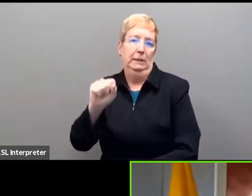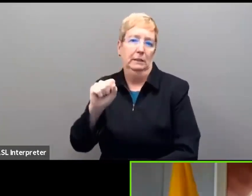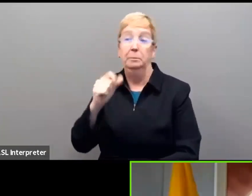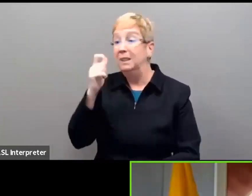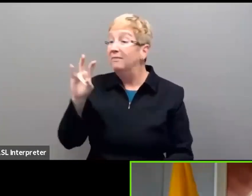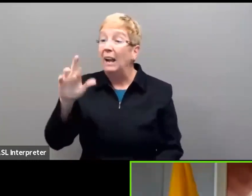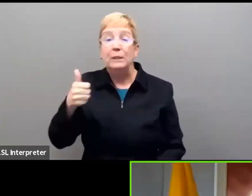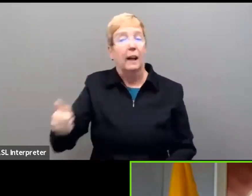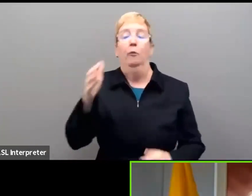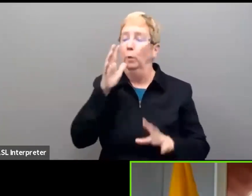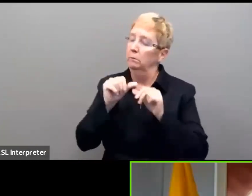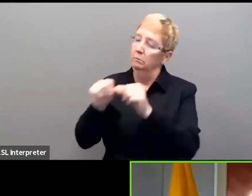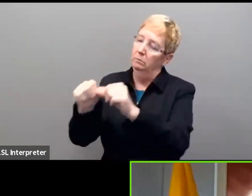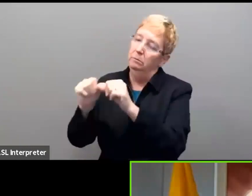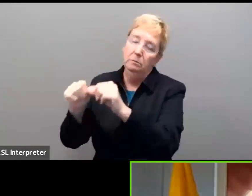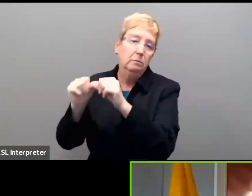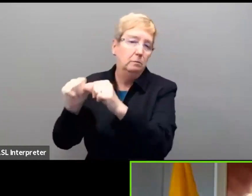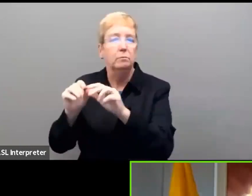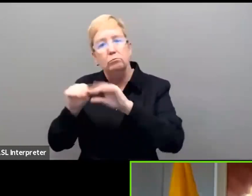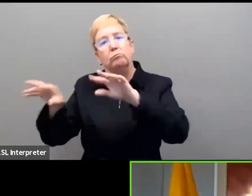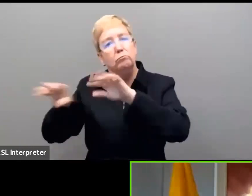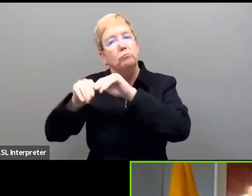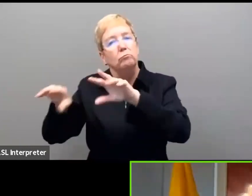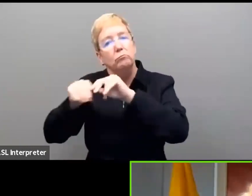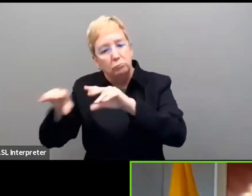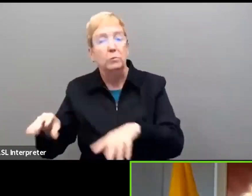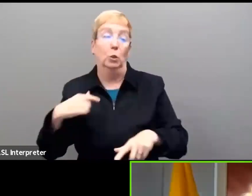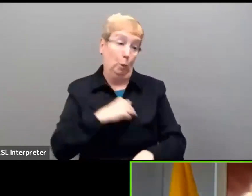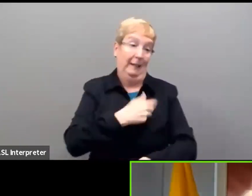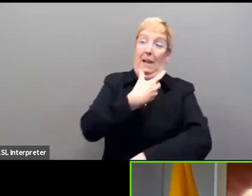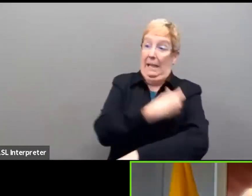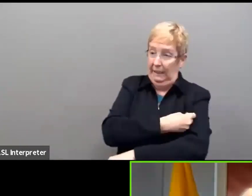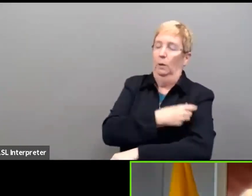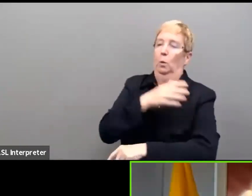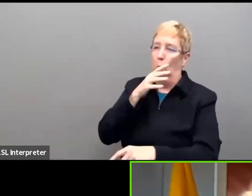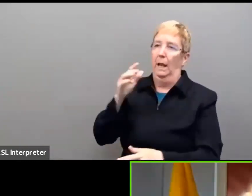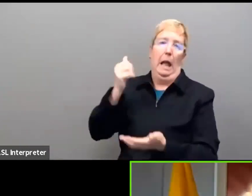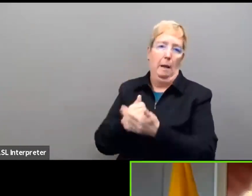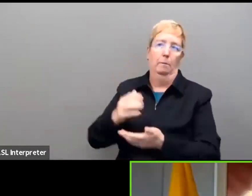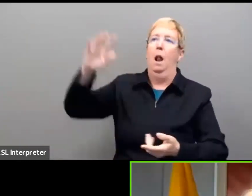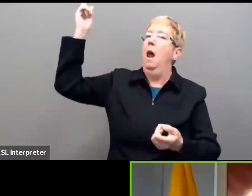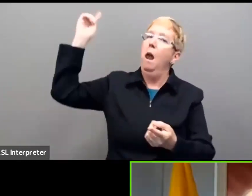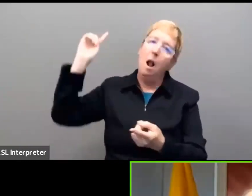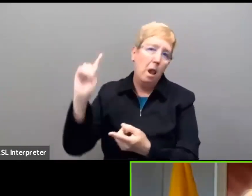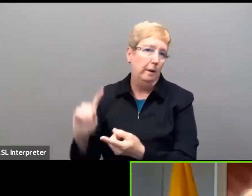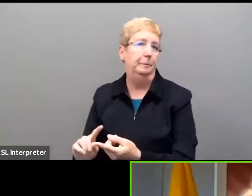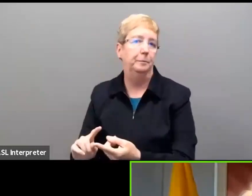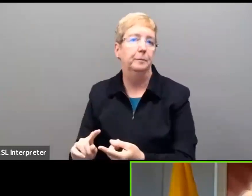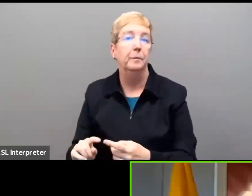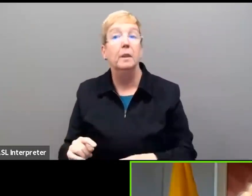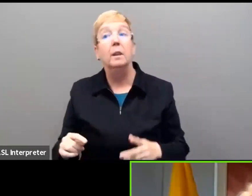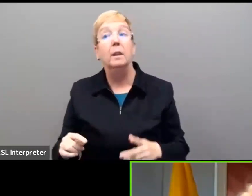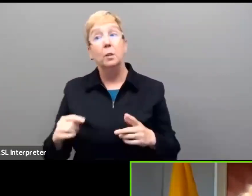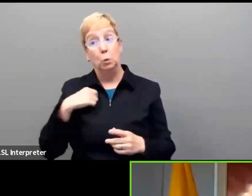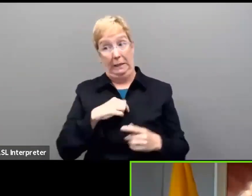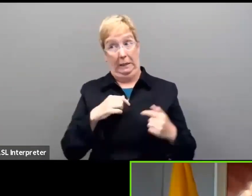y diciembre. Y ciertamente que yo espero que Nuevo México pueda ser el lugar donde más